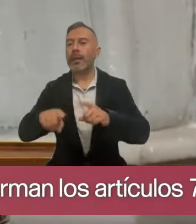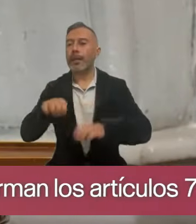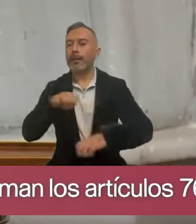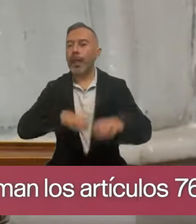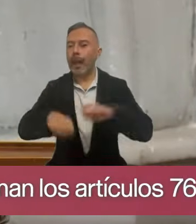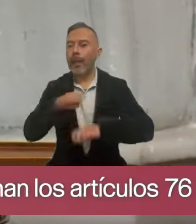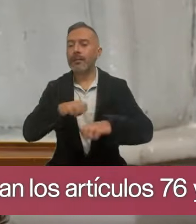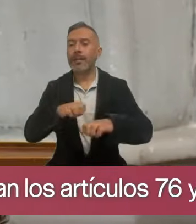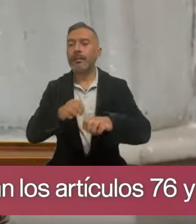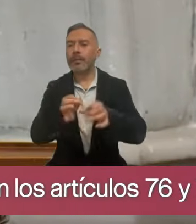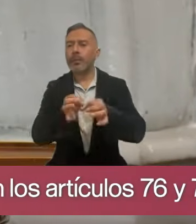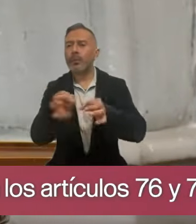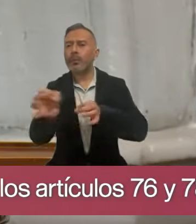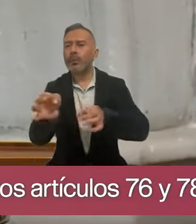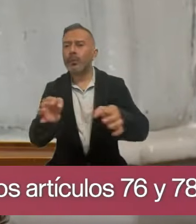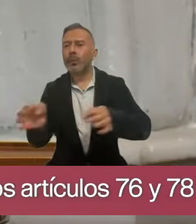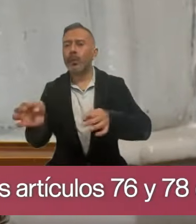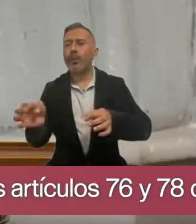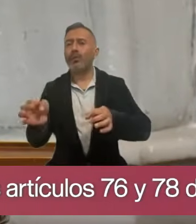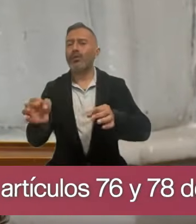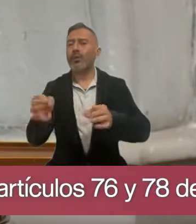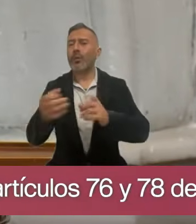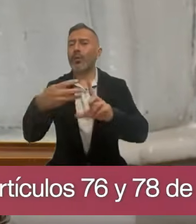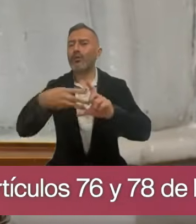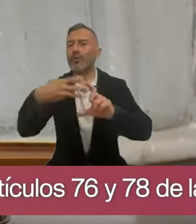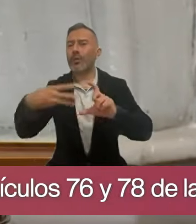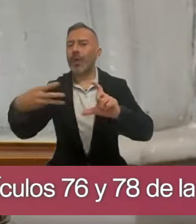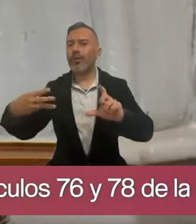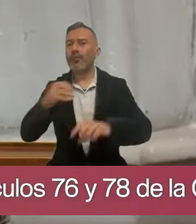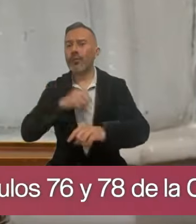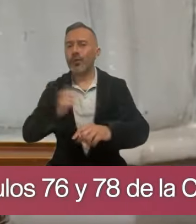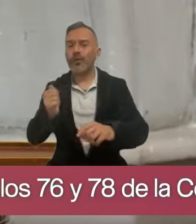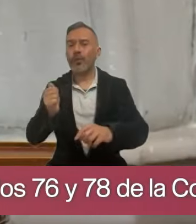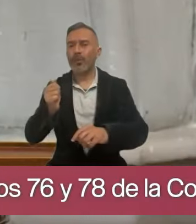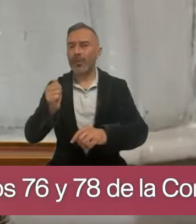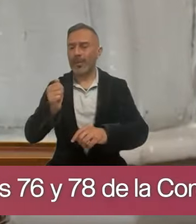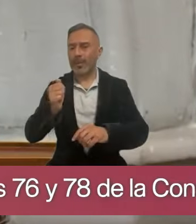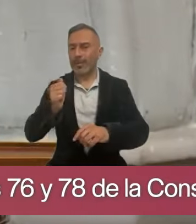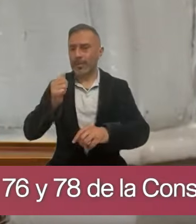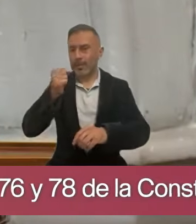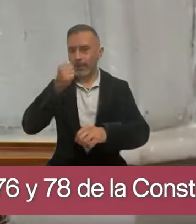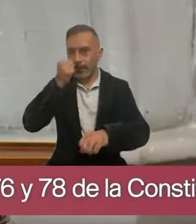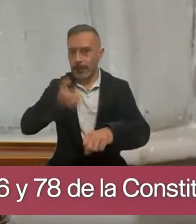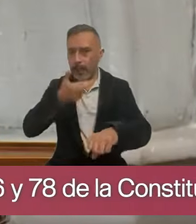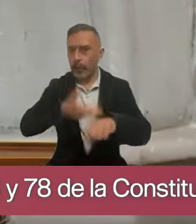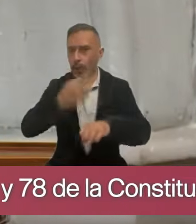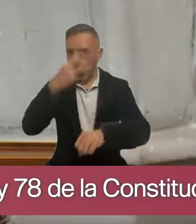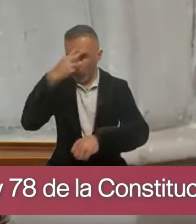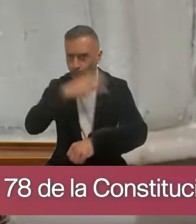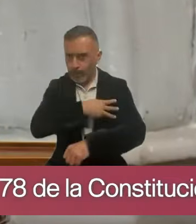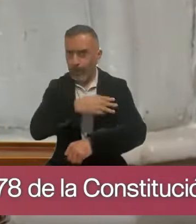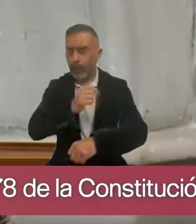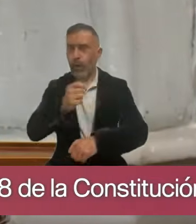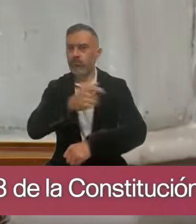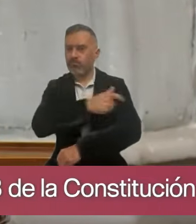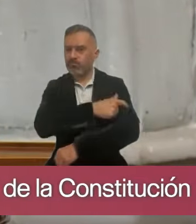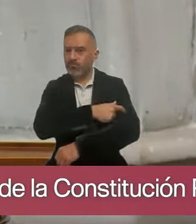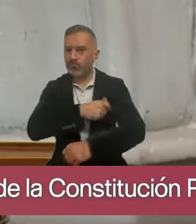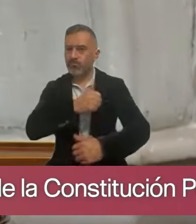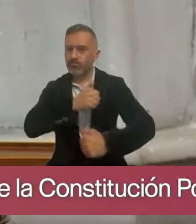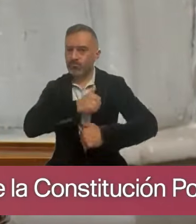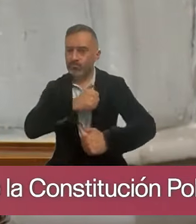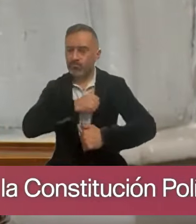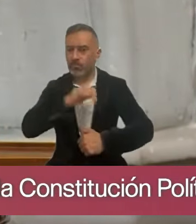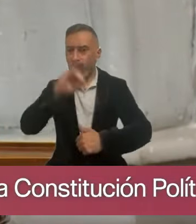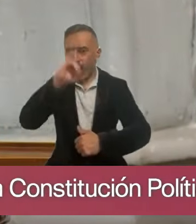consulados generales, empleados superiores de Hacienda, coroneles y demás jefes superiores del Ejército, Armada y